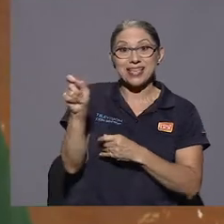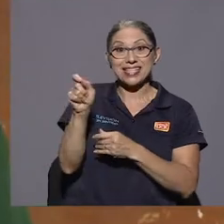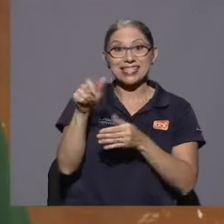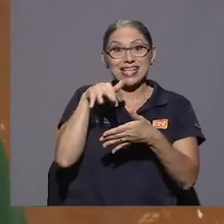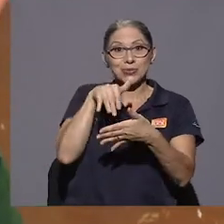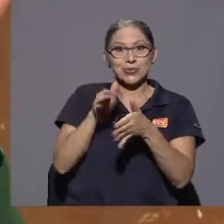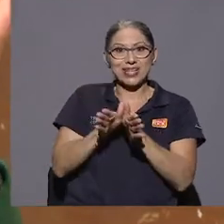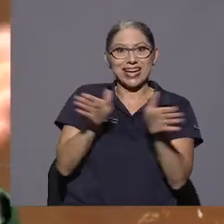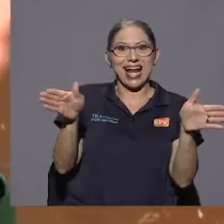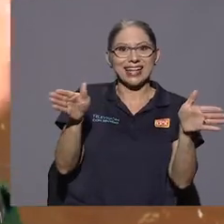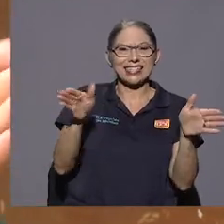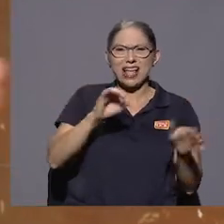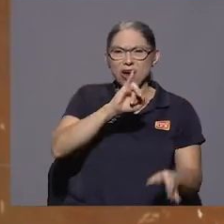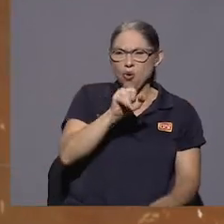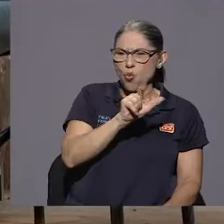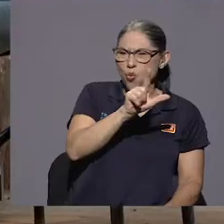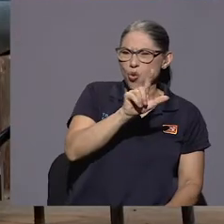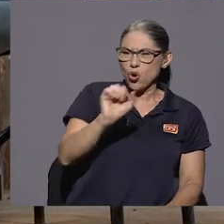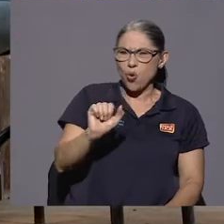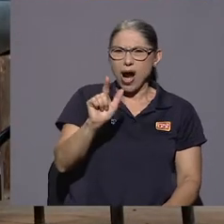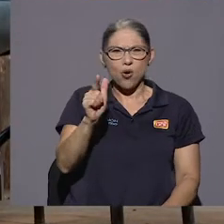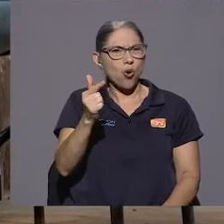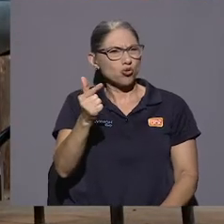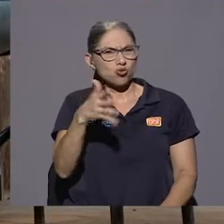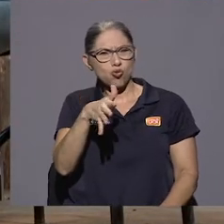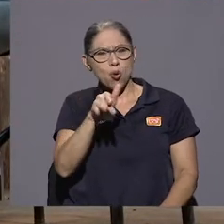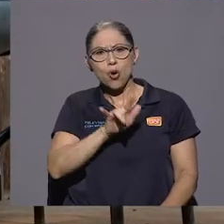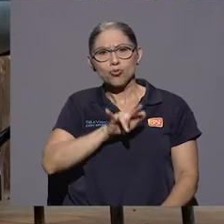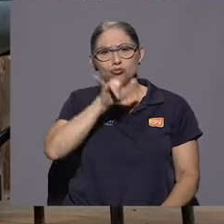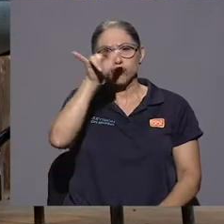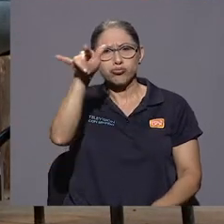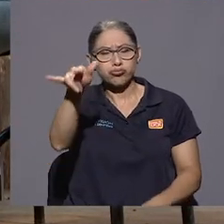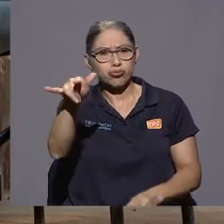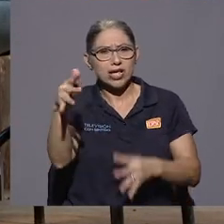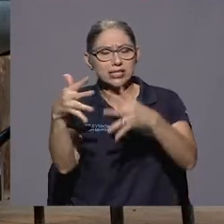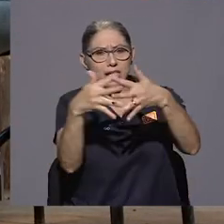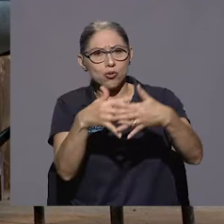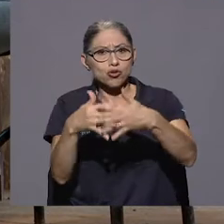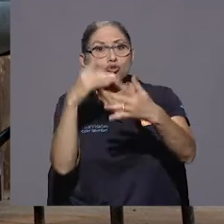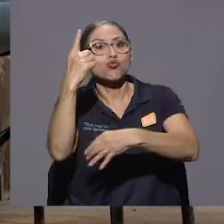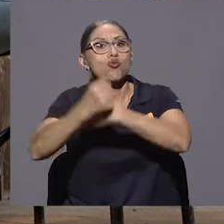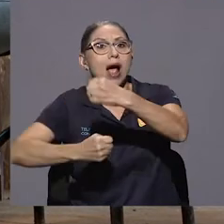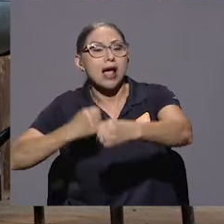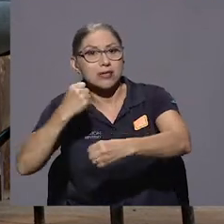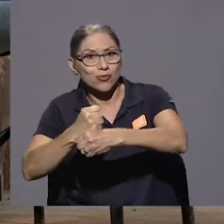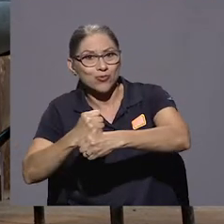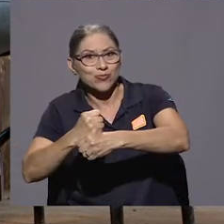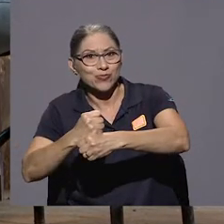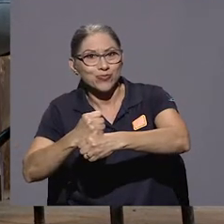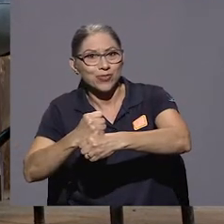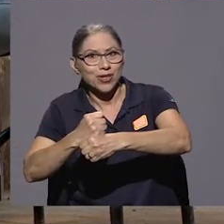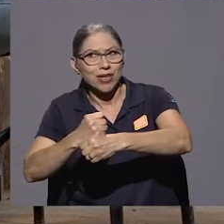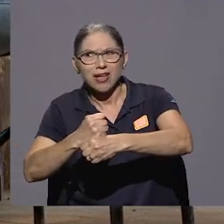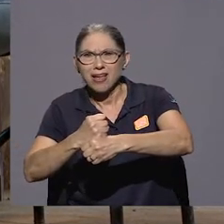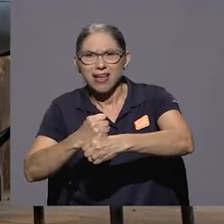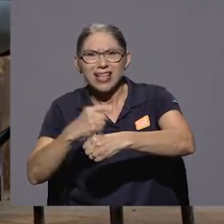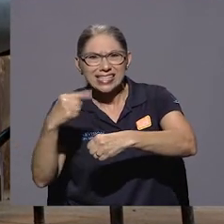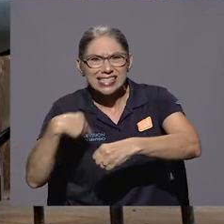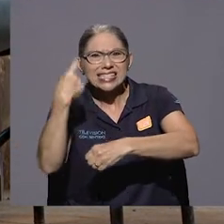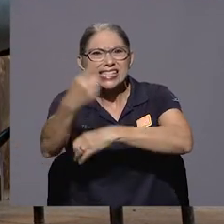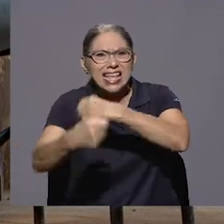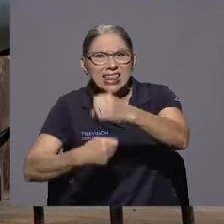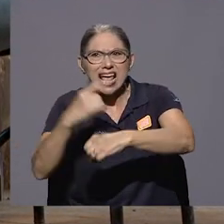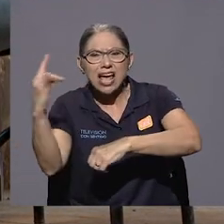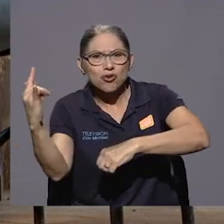el mes de julio o agosto me fui para los Estados Unidos por un año. Es decir, regresé en junio o julio